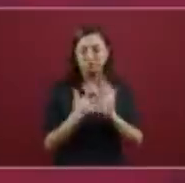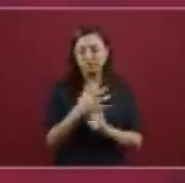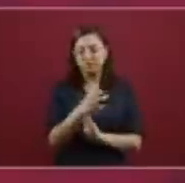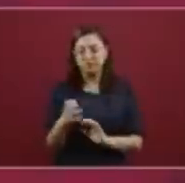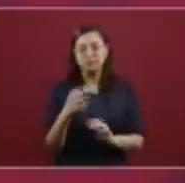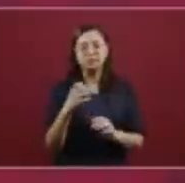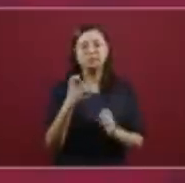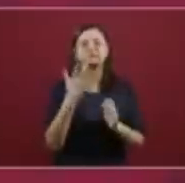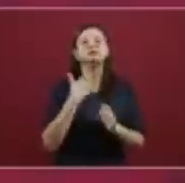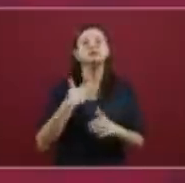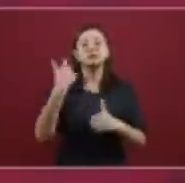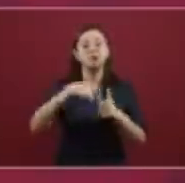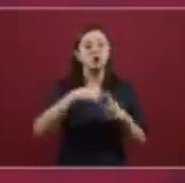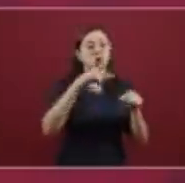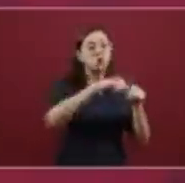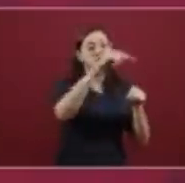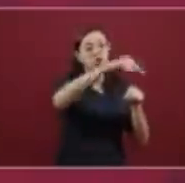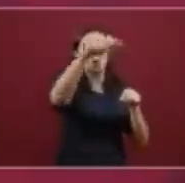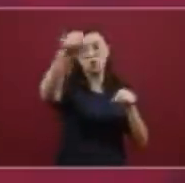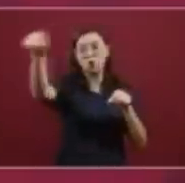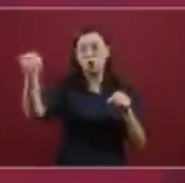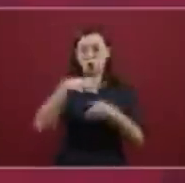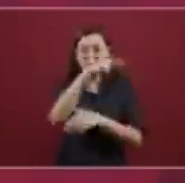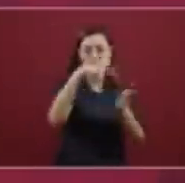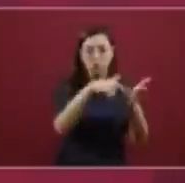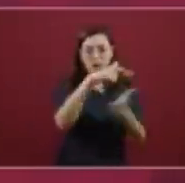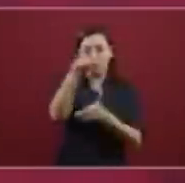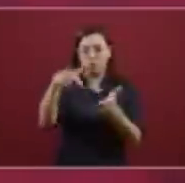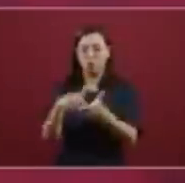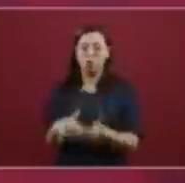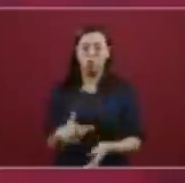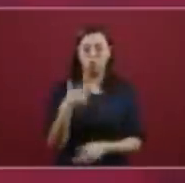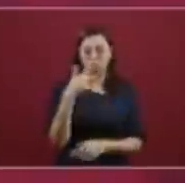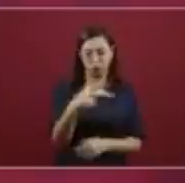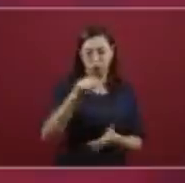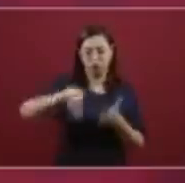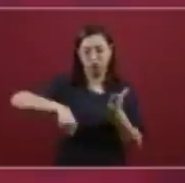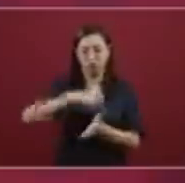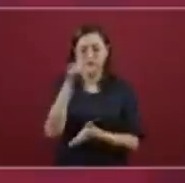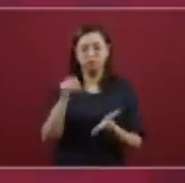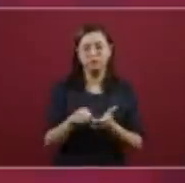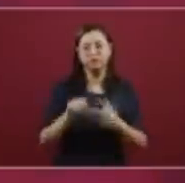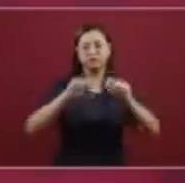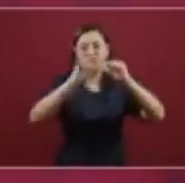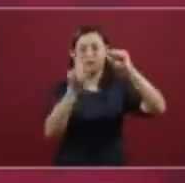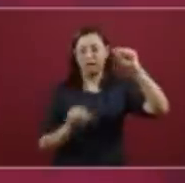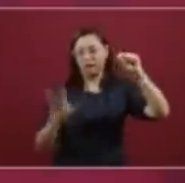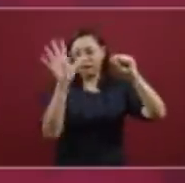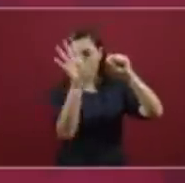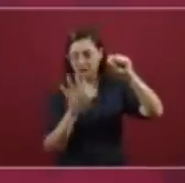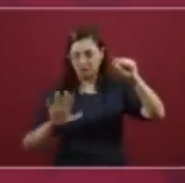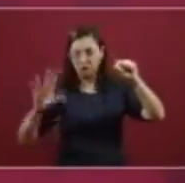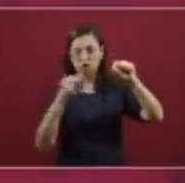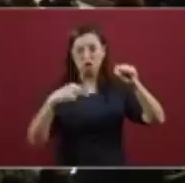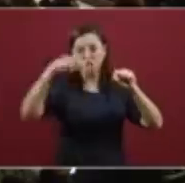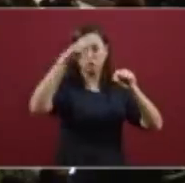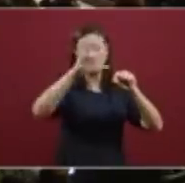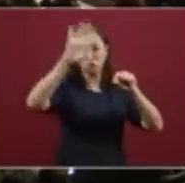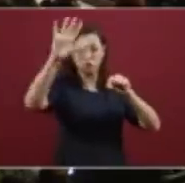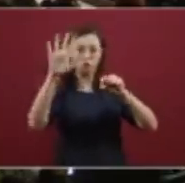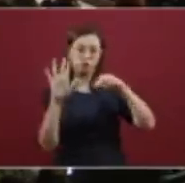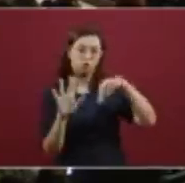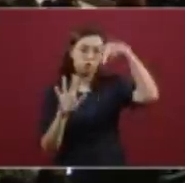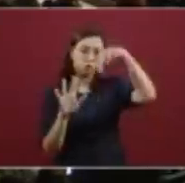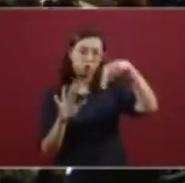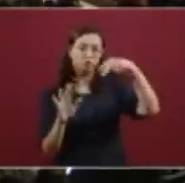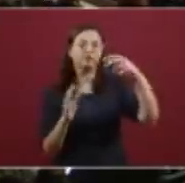están divididas en 8 regiones: región centro, región golfo, región noroeste, noroeste,